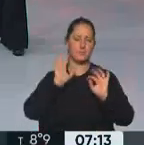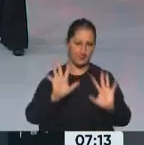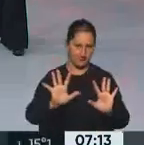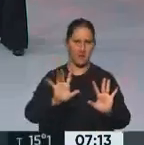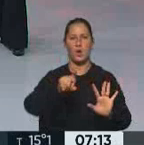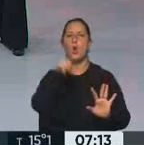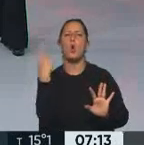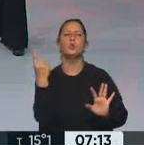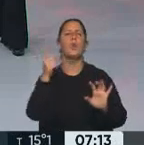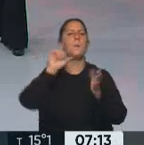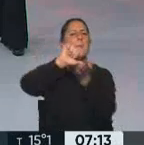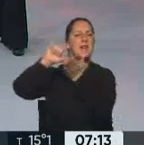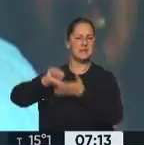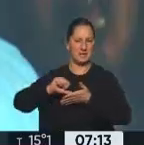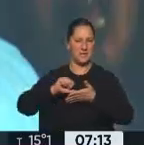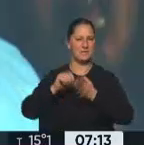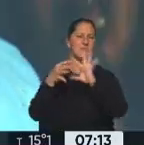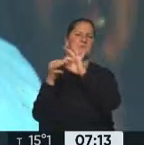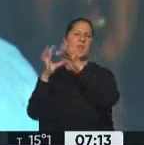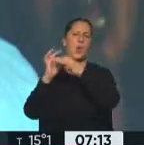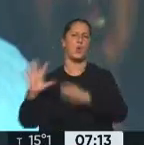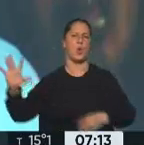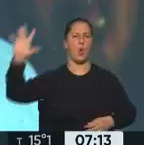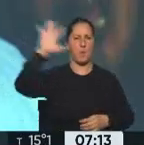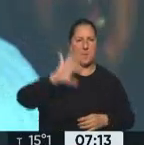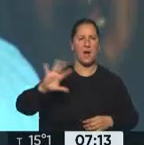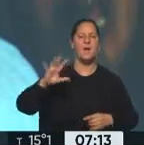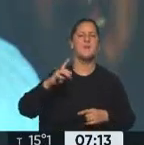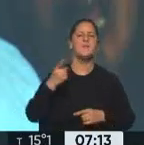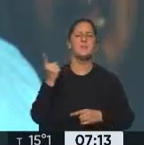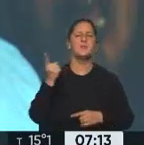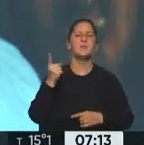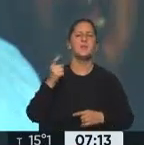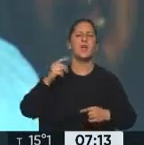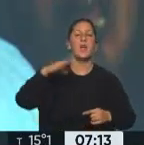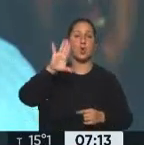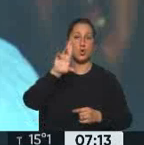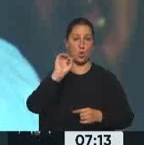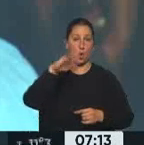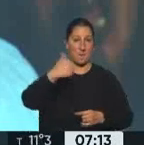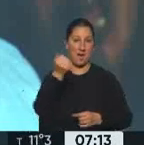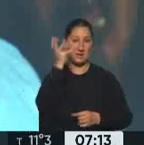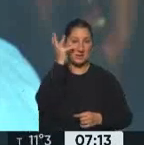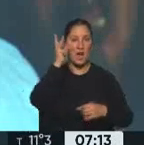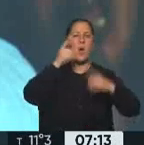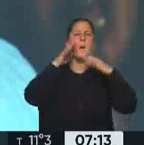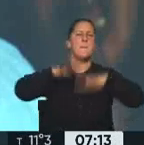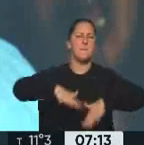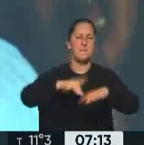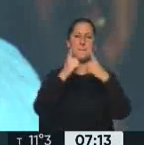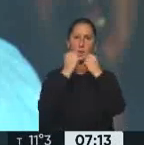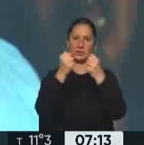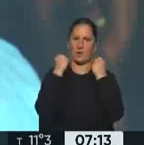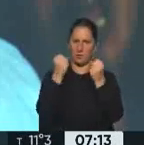otras partes del Dale, mundo. Dale, recorremos Europa. Sí, hubo un megaconcierto en Roma. No fue una protesta tan virulenta porque en Francia sí